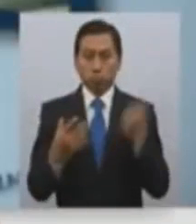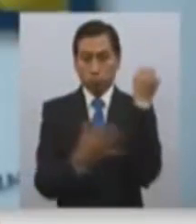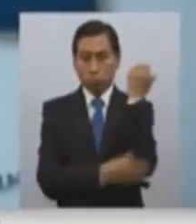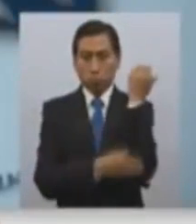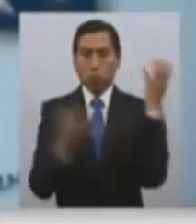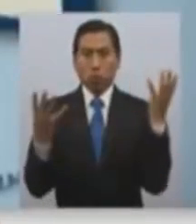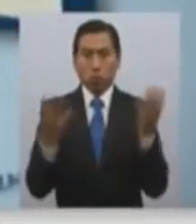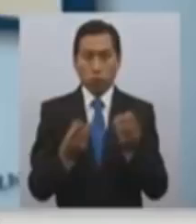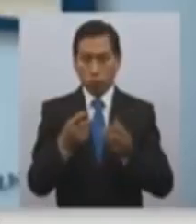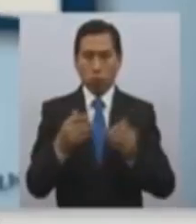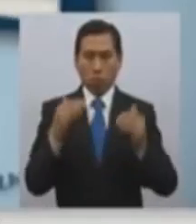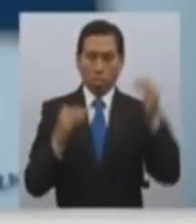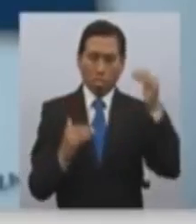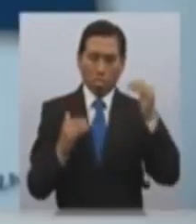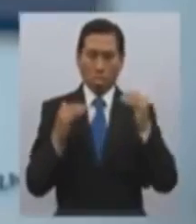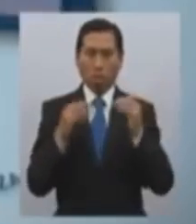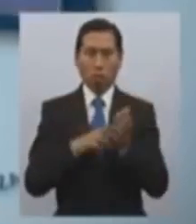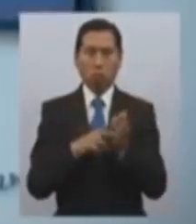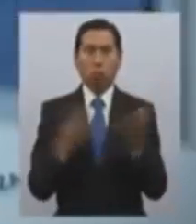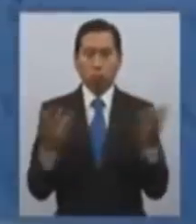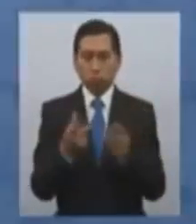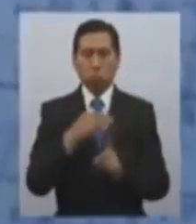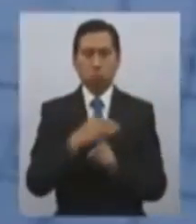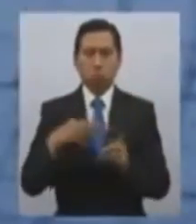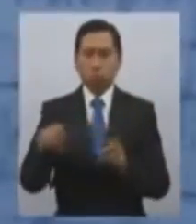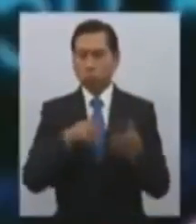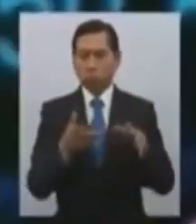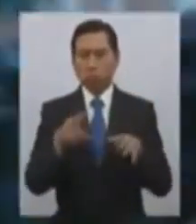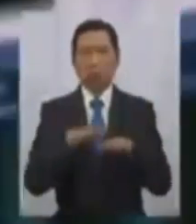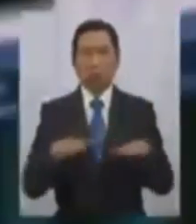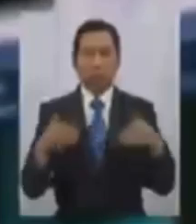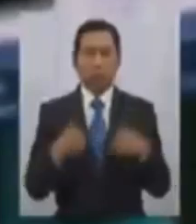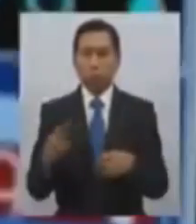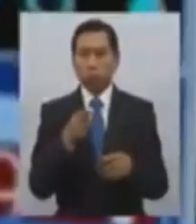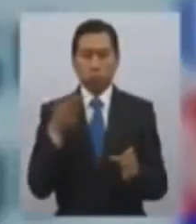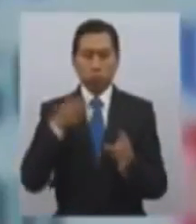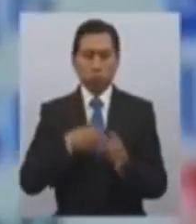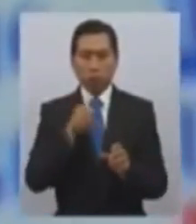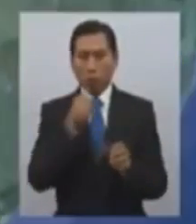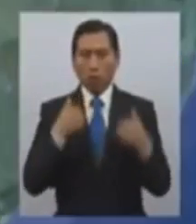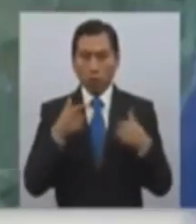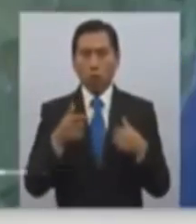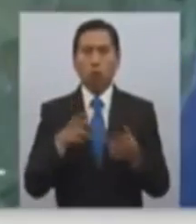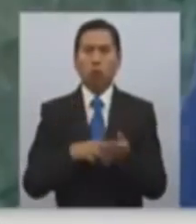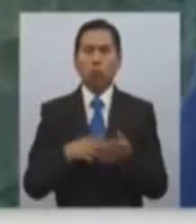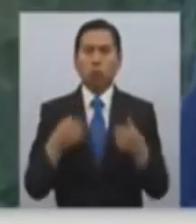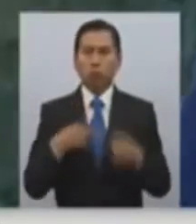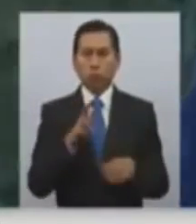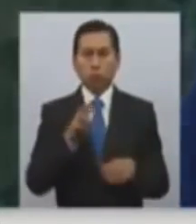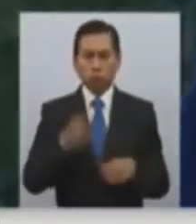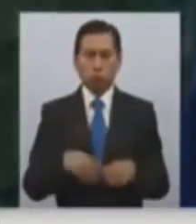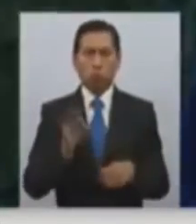pobreza. Ha disminuido la desigualdad. Se ha reducido a la mitad la mortalidad infantil. El acceso a agua potable ha alcanzado a